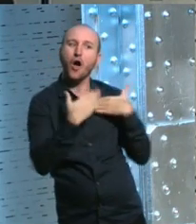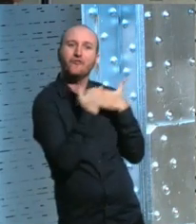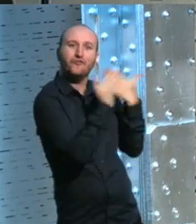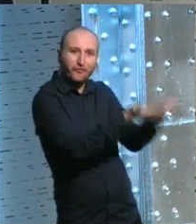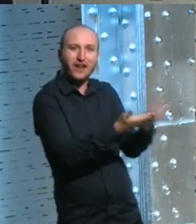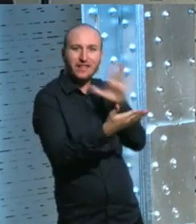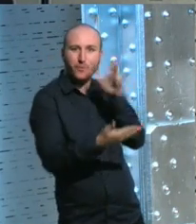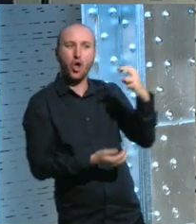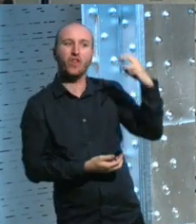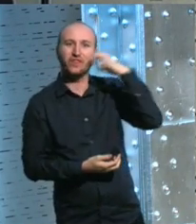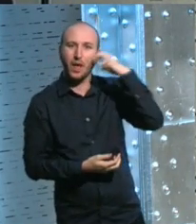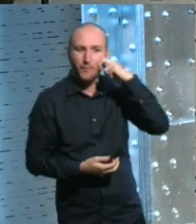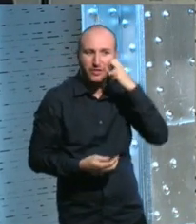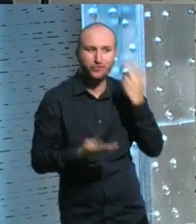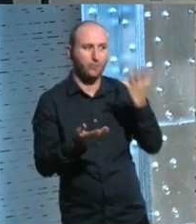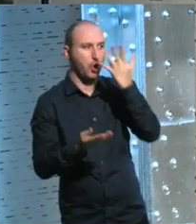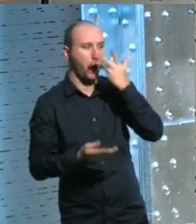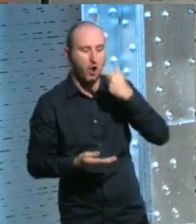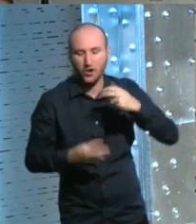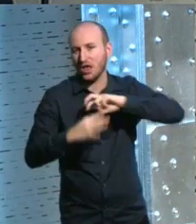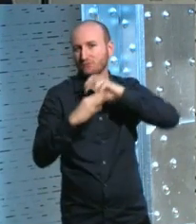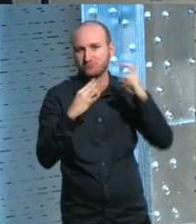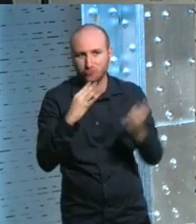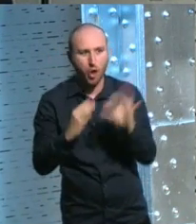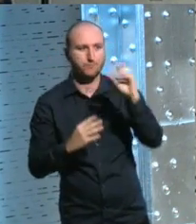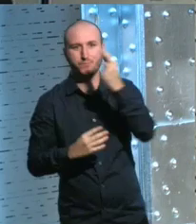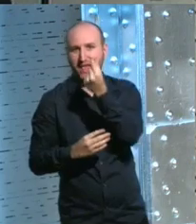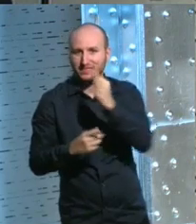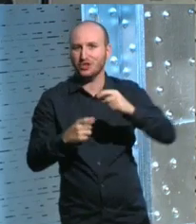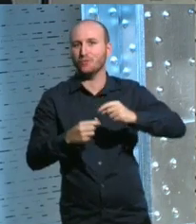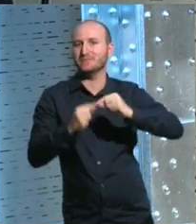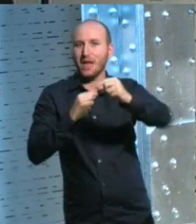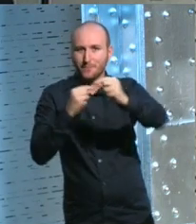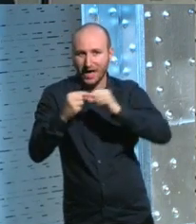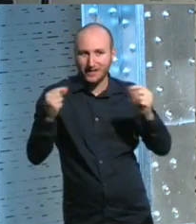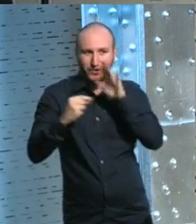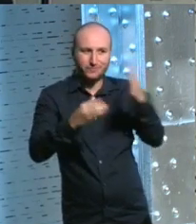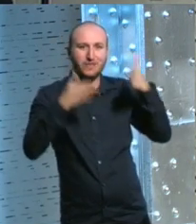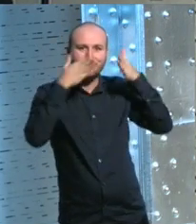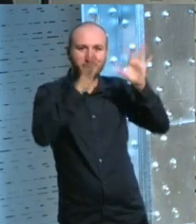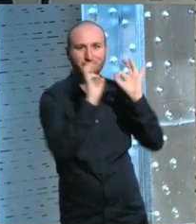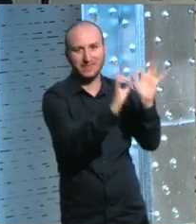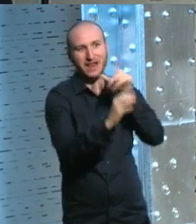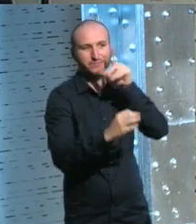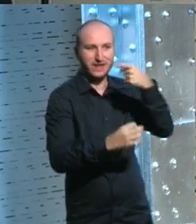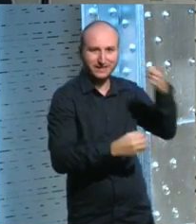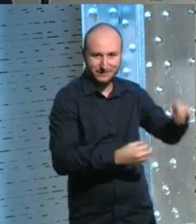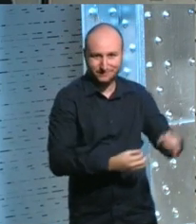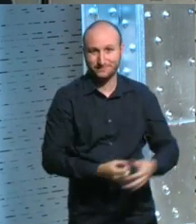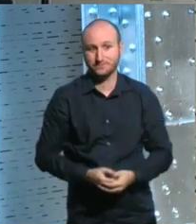de zapatos de tal color, de tal precio, de tal tamaño, etcétera, para ti. Entonces adecua